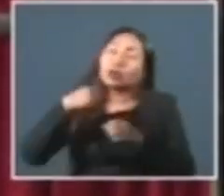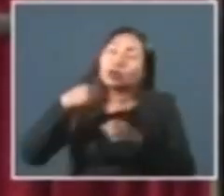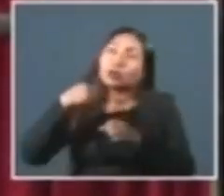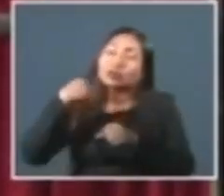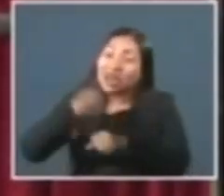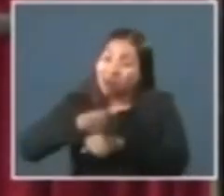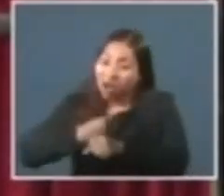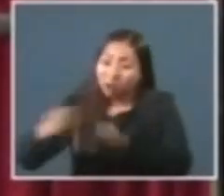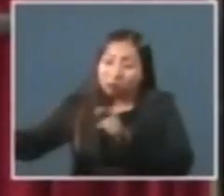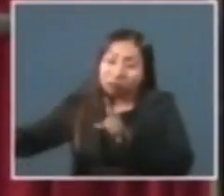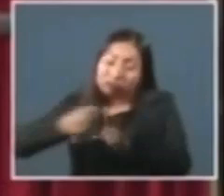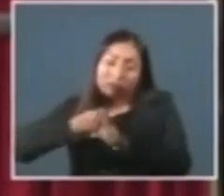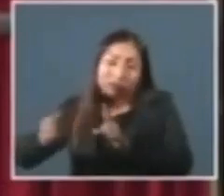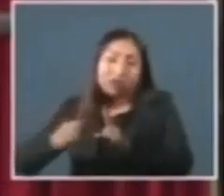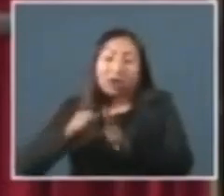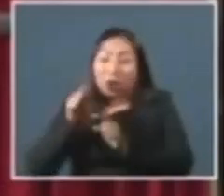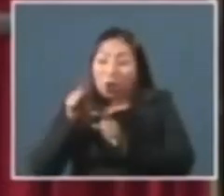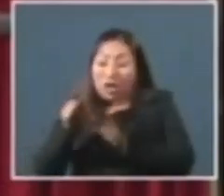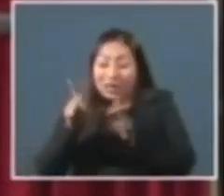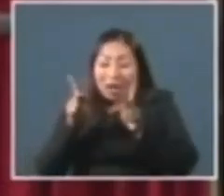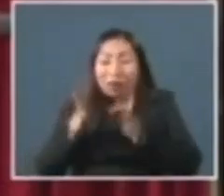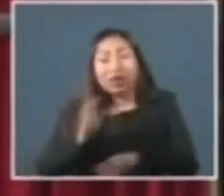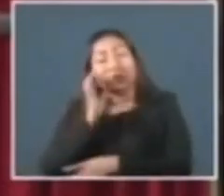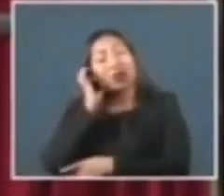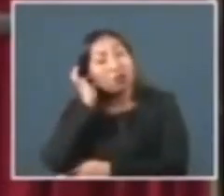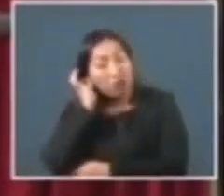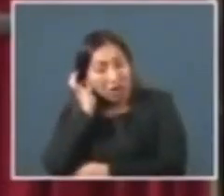usted hizo en contra de ella. Y ella es una mujer decente.